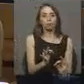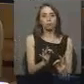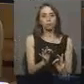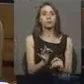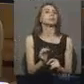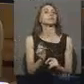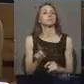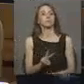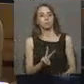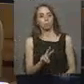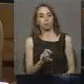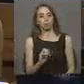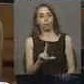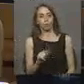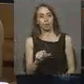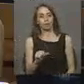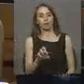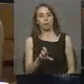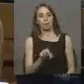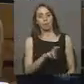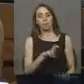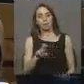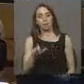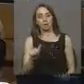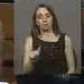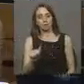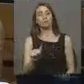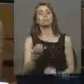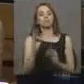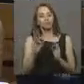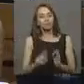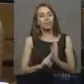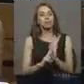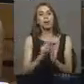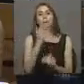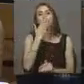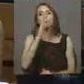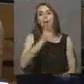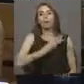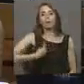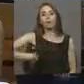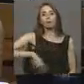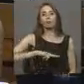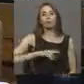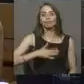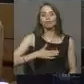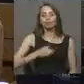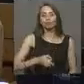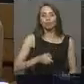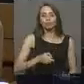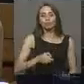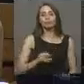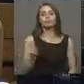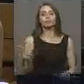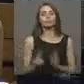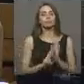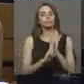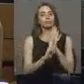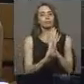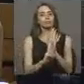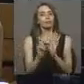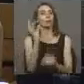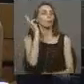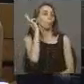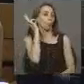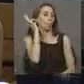Creo que Violeta Parra representa definitivamente lo mejor de lo nuestro y representa, siendo